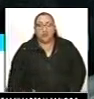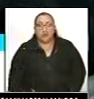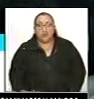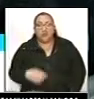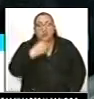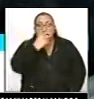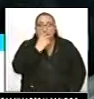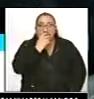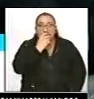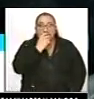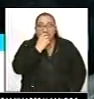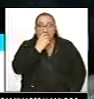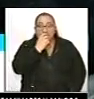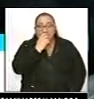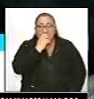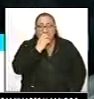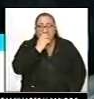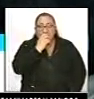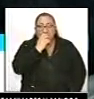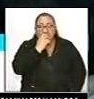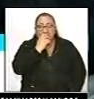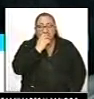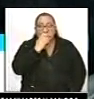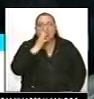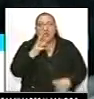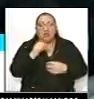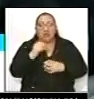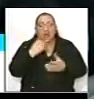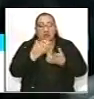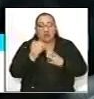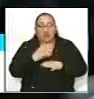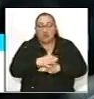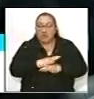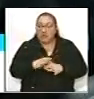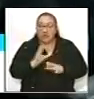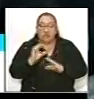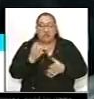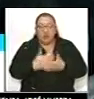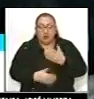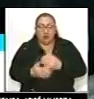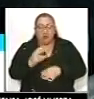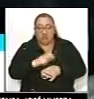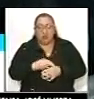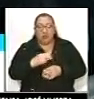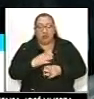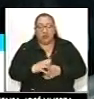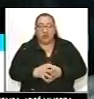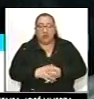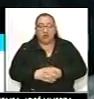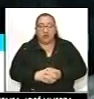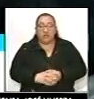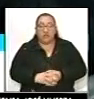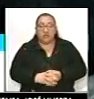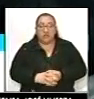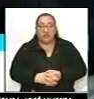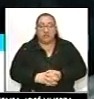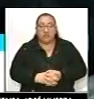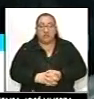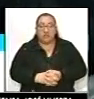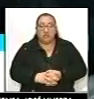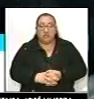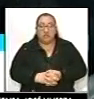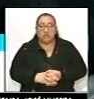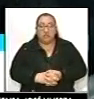prospecto ni el examen de admisión. Sí, se tiene que hacer un trámite para poder acceder a este derecho, pero una vez